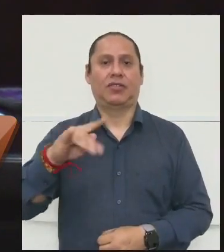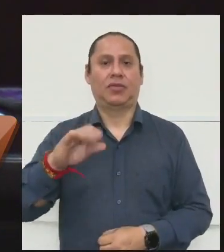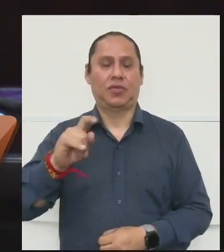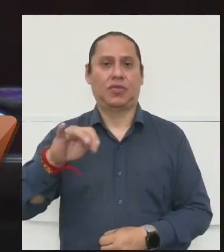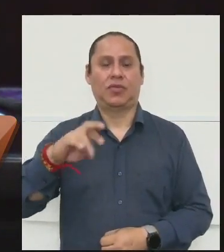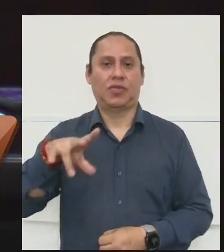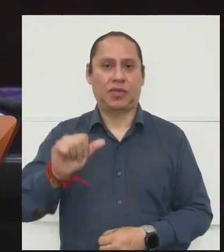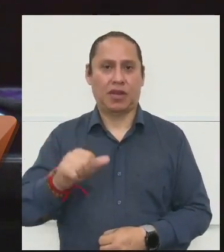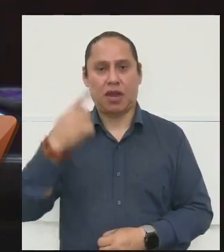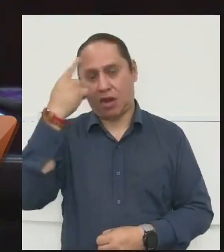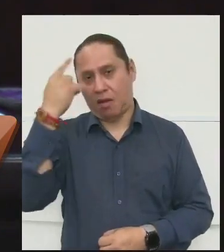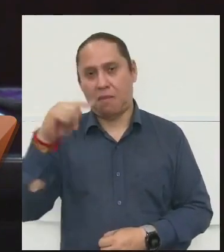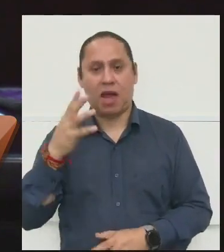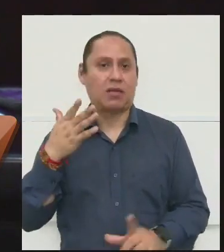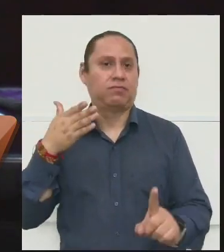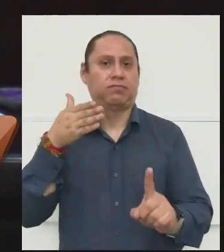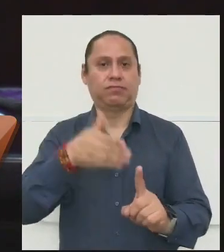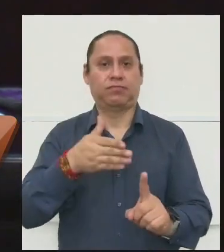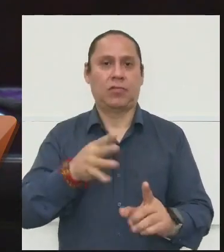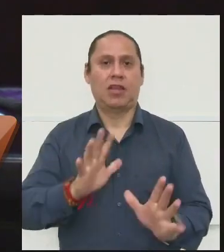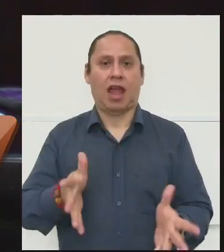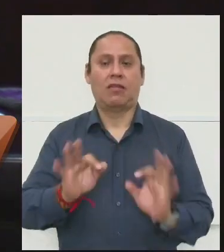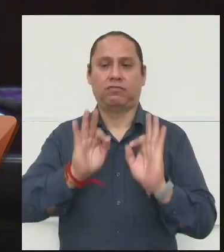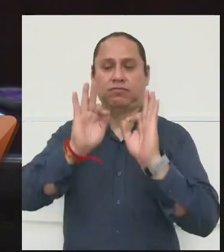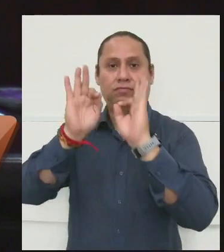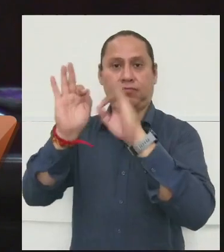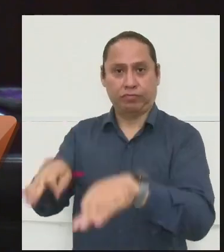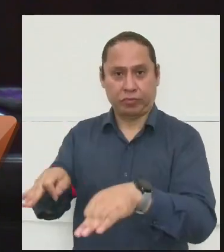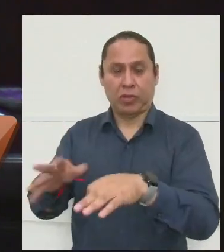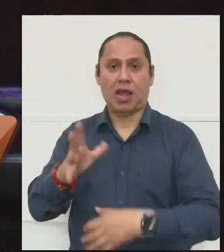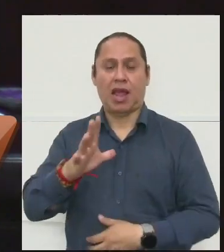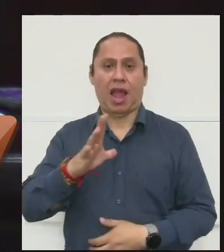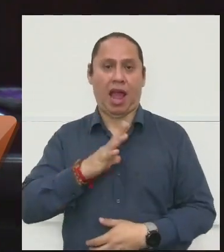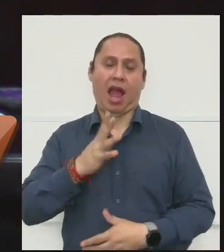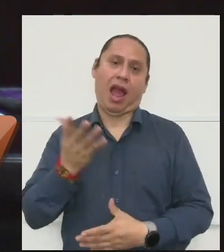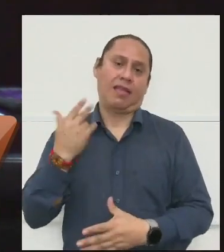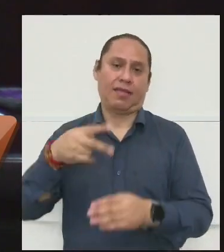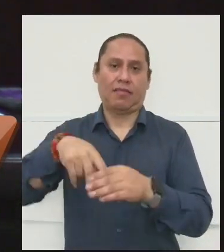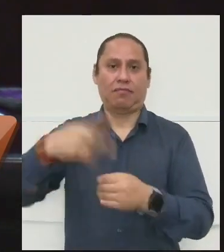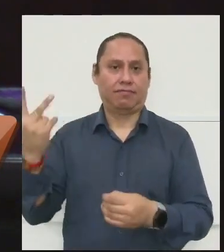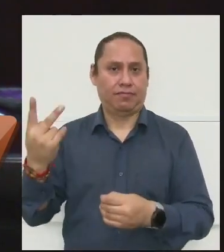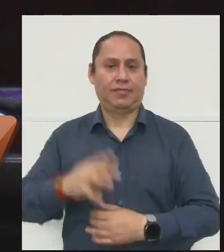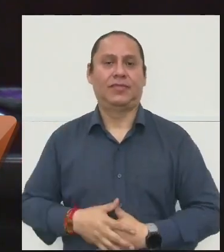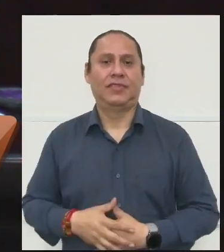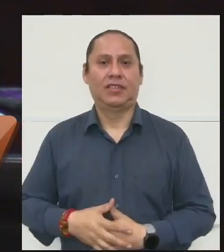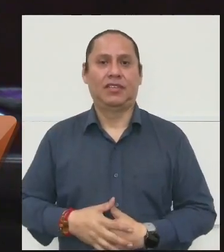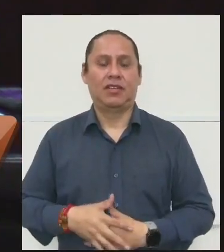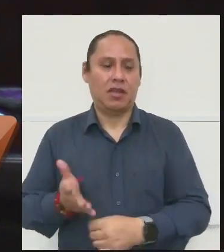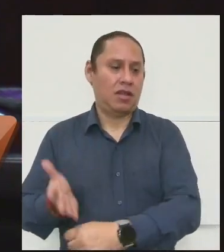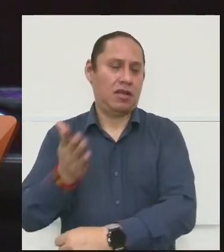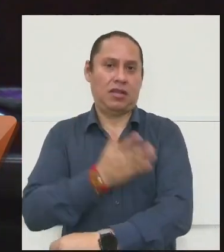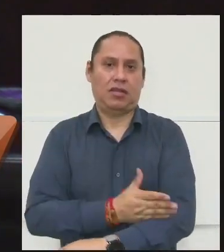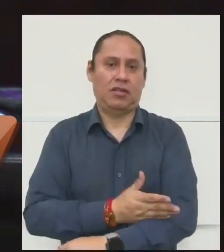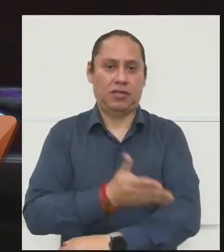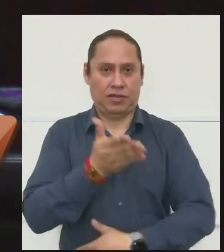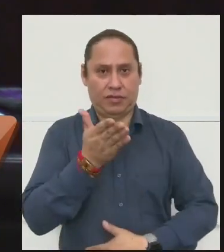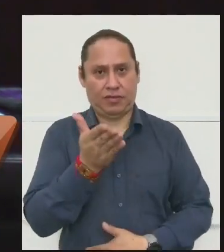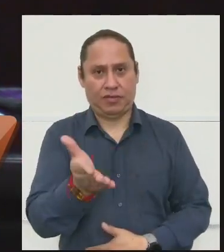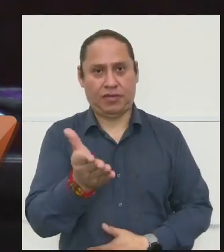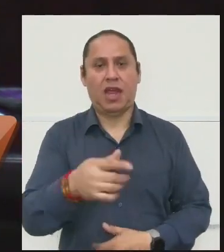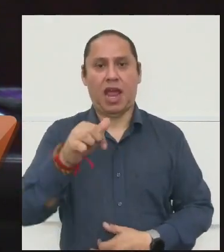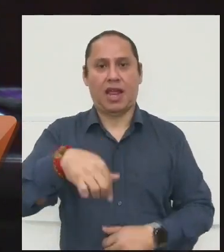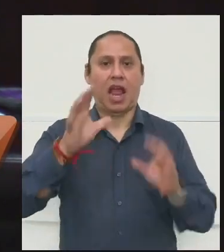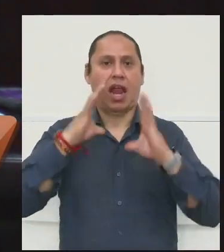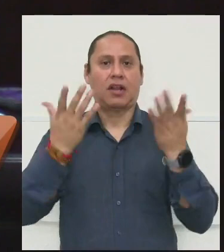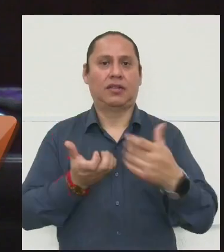Acuña objeto de cubrir una de las plazas que actualmente se encuentran vacantes por lo anterior Solicito a este